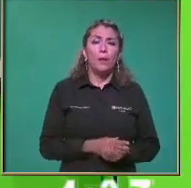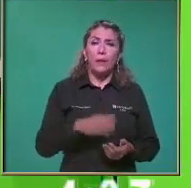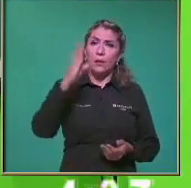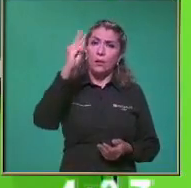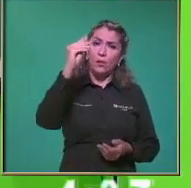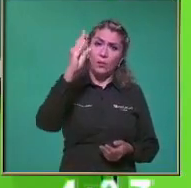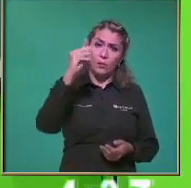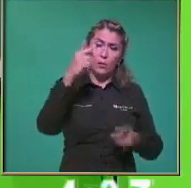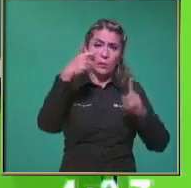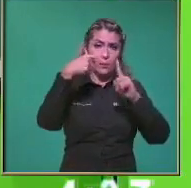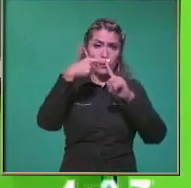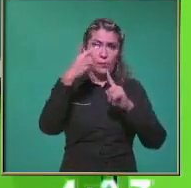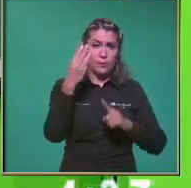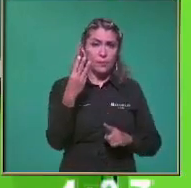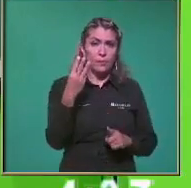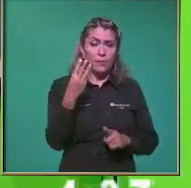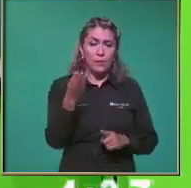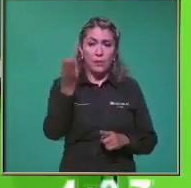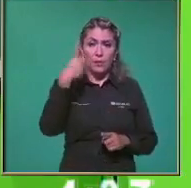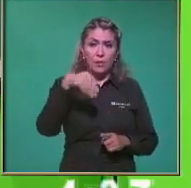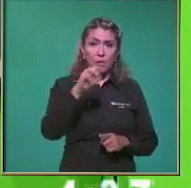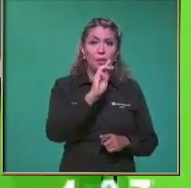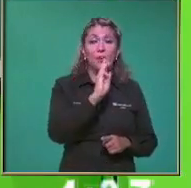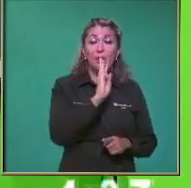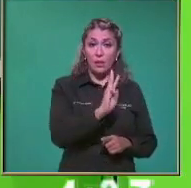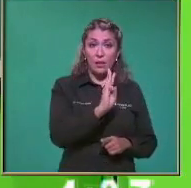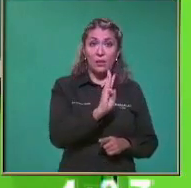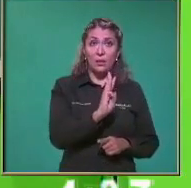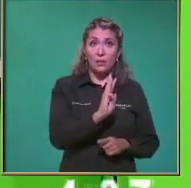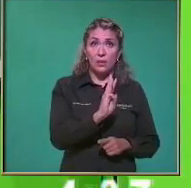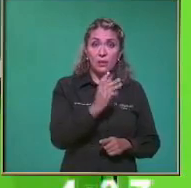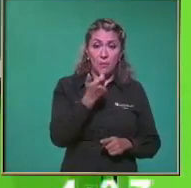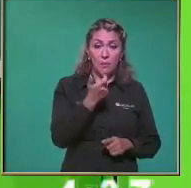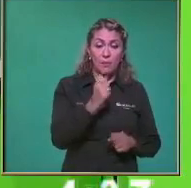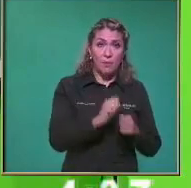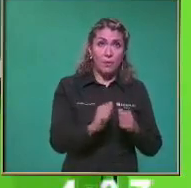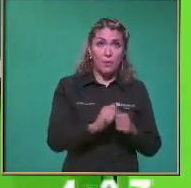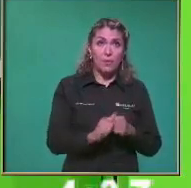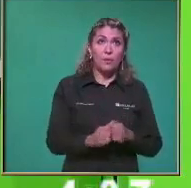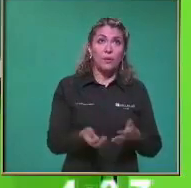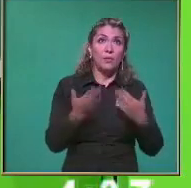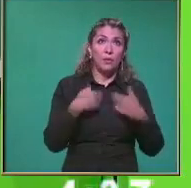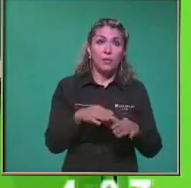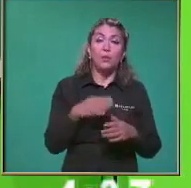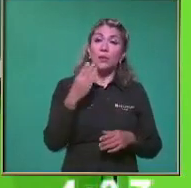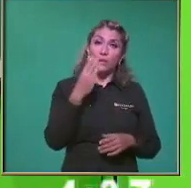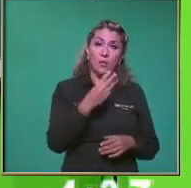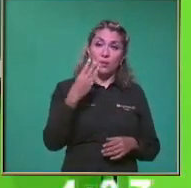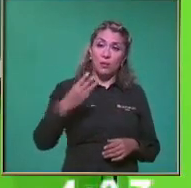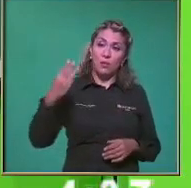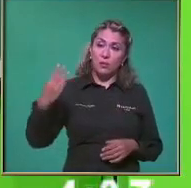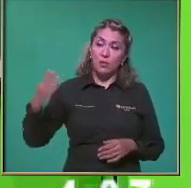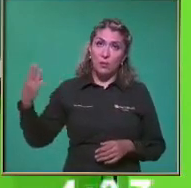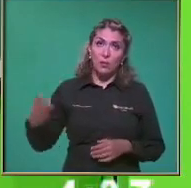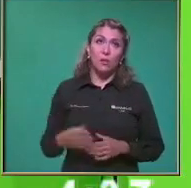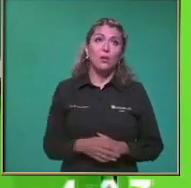90 entre 30. Entonces, un treintavo son 3 pesos. Y ahora hago una multiplicación. Si un